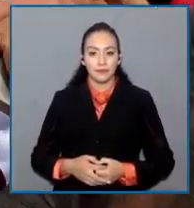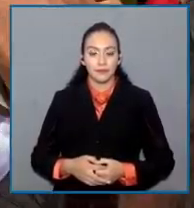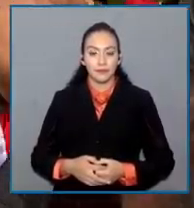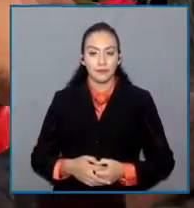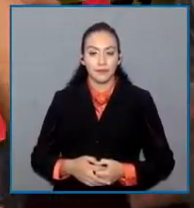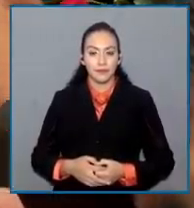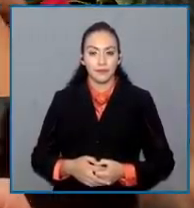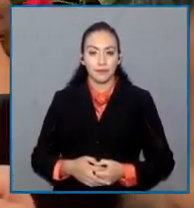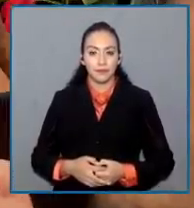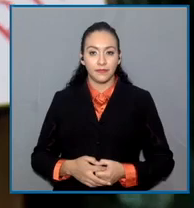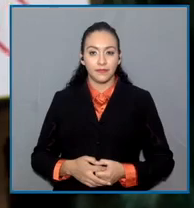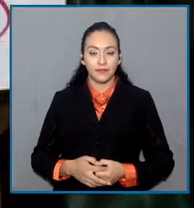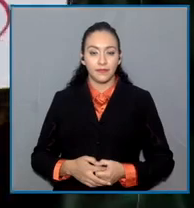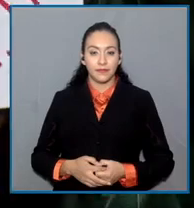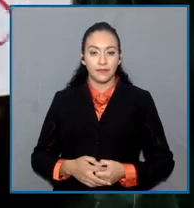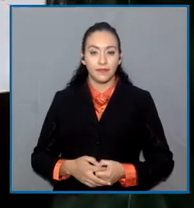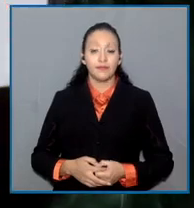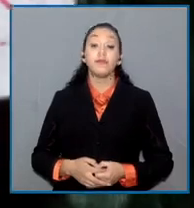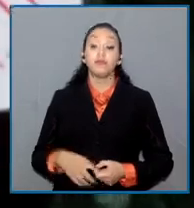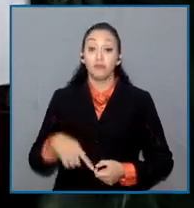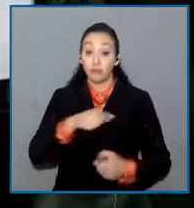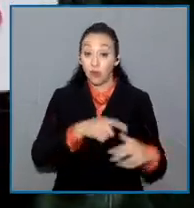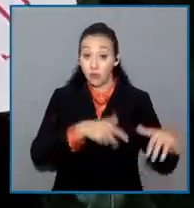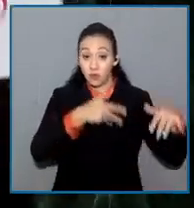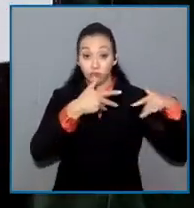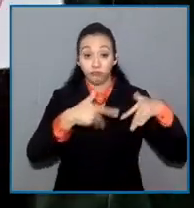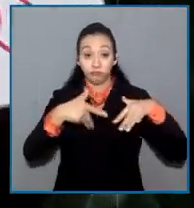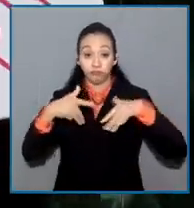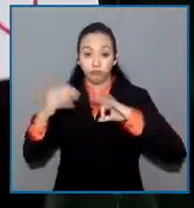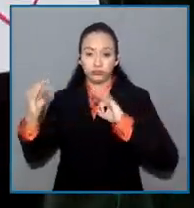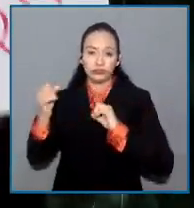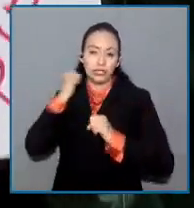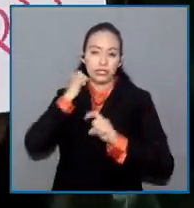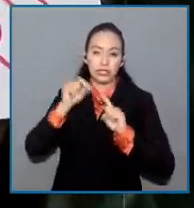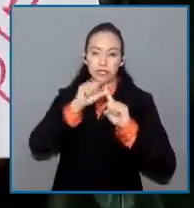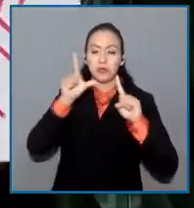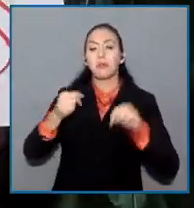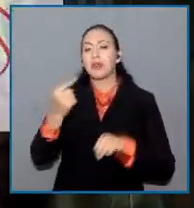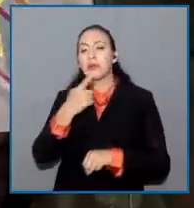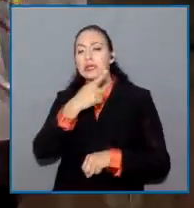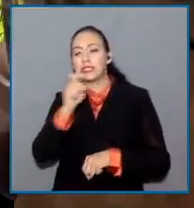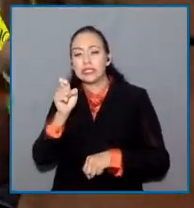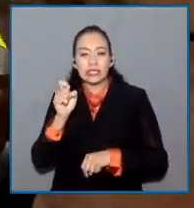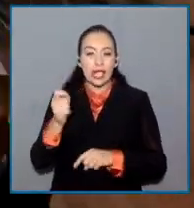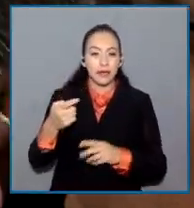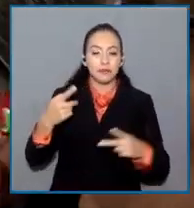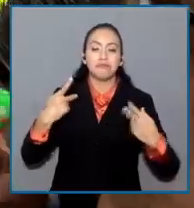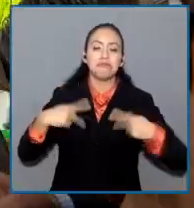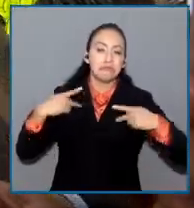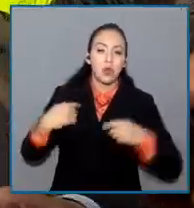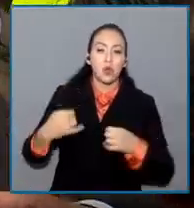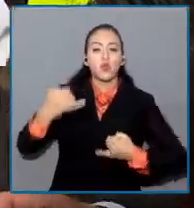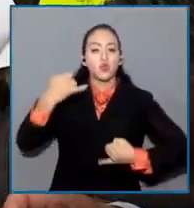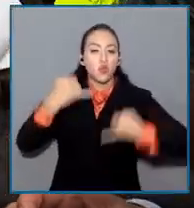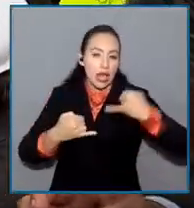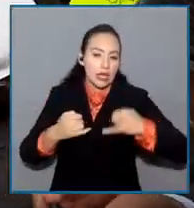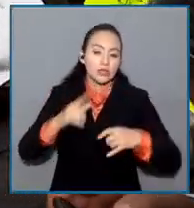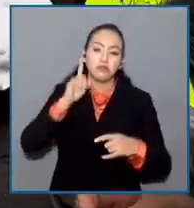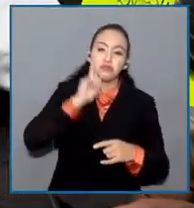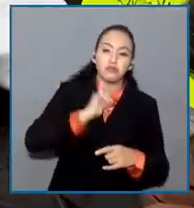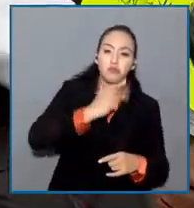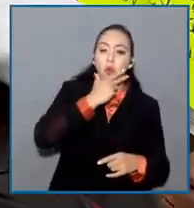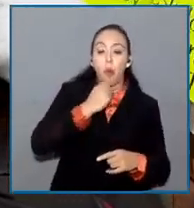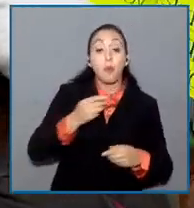Así se manifestaron en el Senado alrededor de 100 juezas, jueces, magistradas y magistrados que decidieron no participar en la